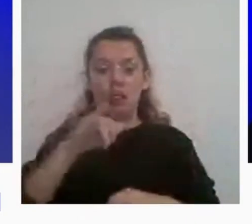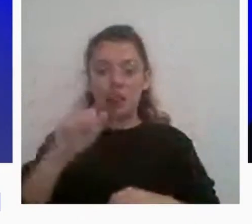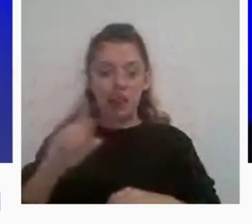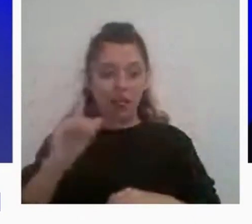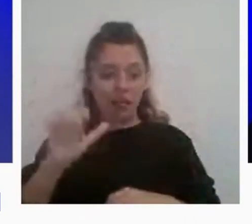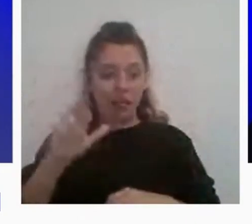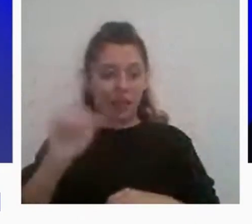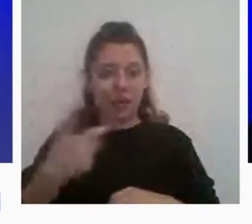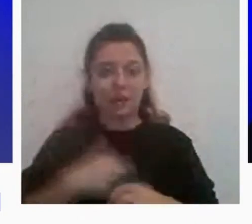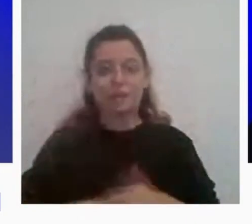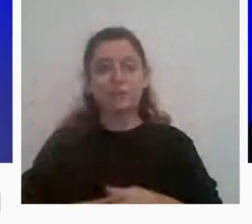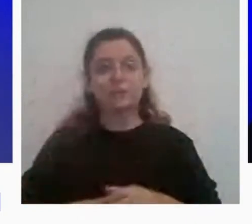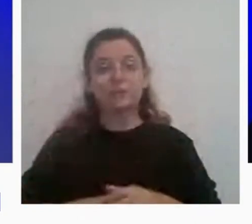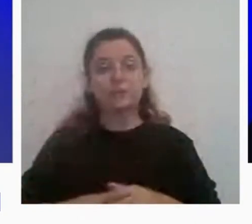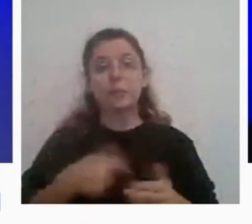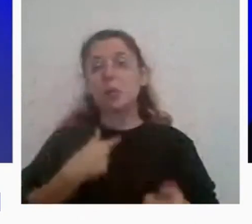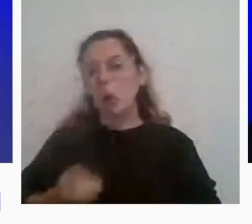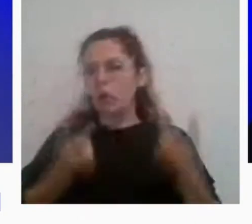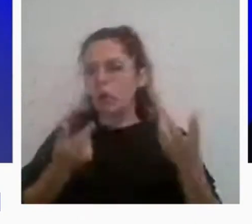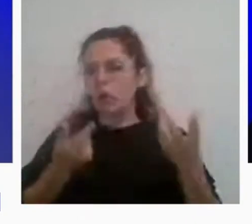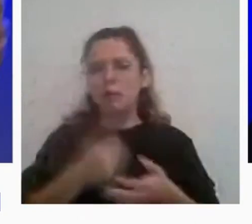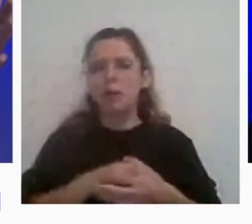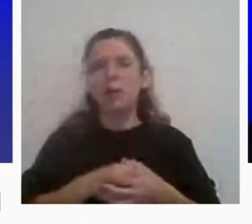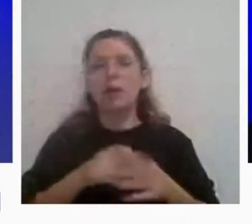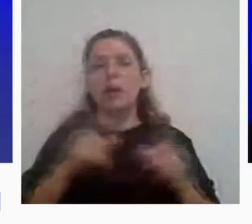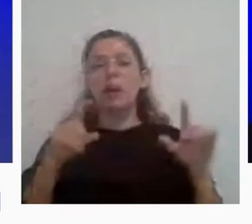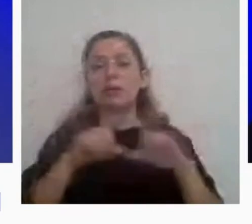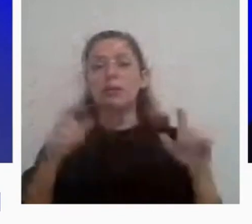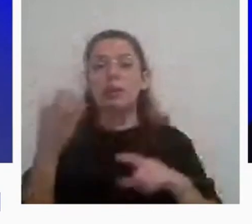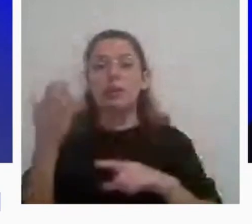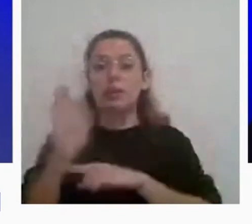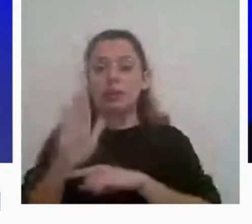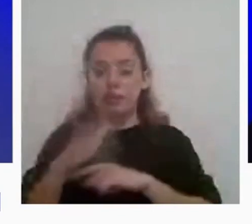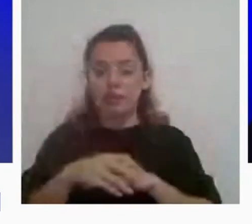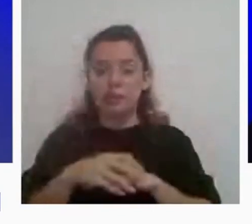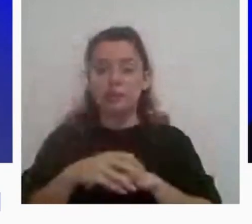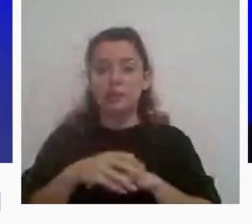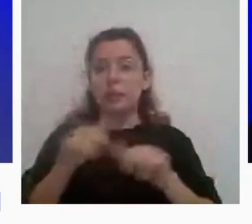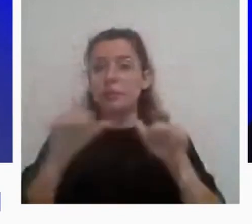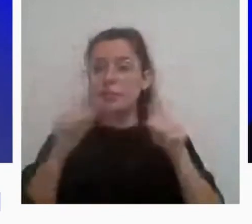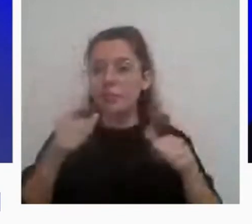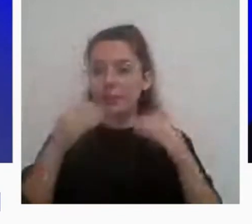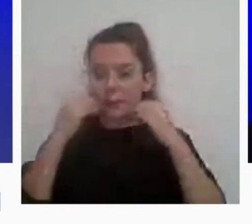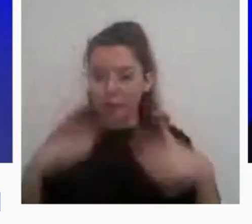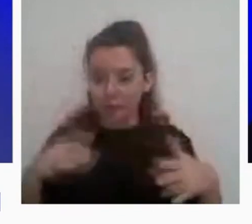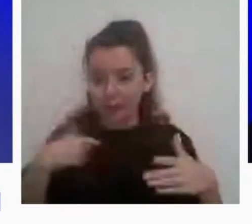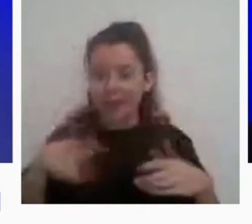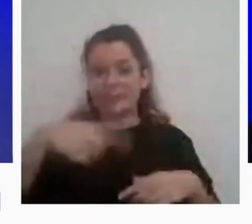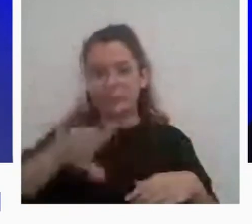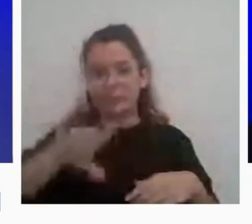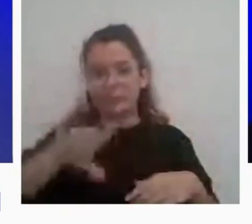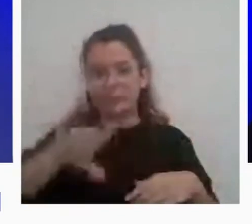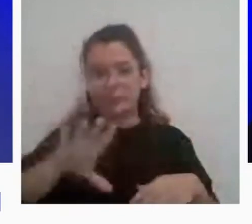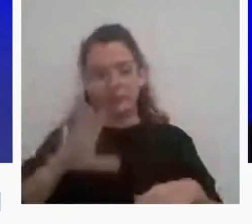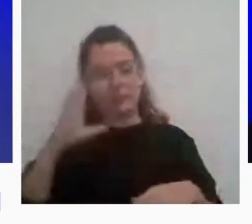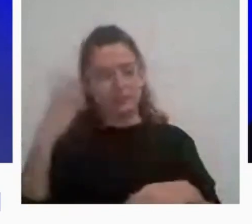hacer voy a enseñar nuestra empresa en formato historia, porque es como mejor seguro que me explico y lo entendemos. Y para que os hagáis una idea, yo vengo